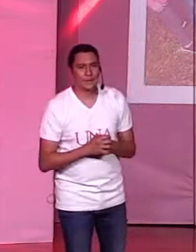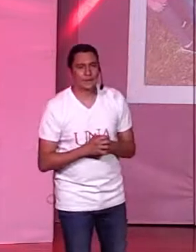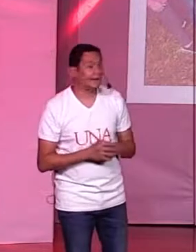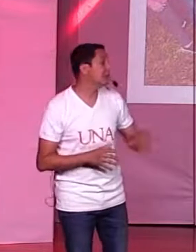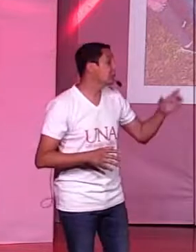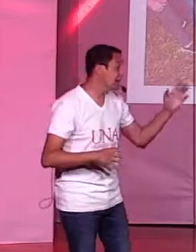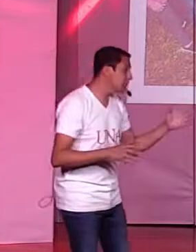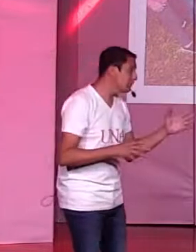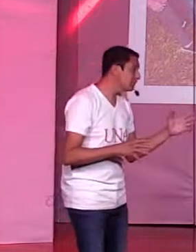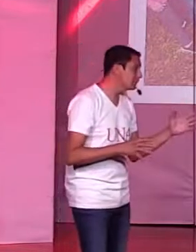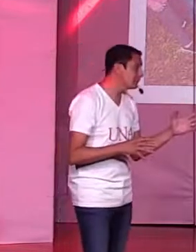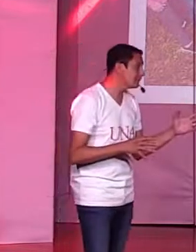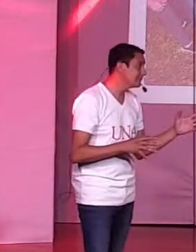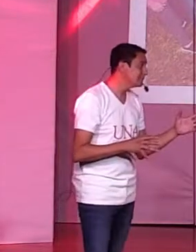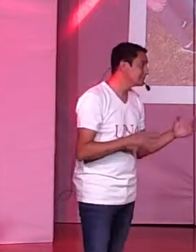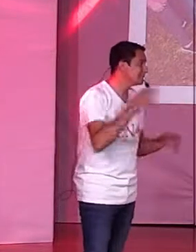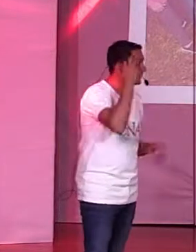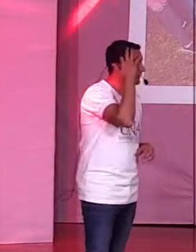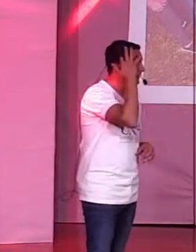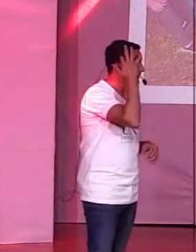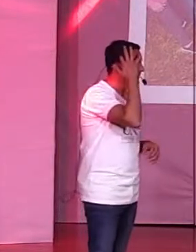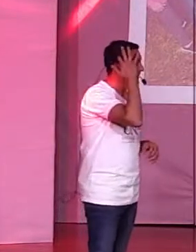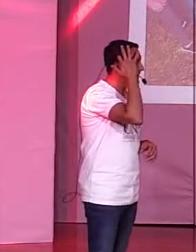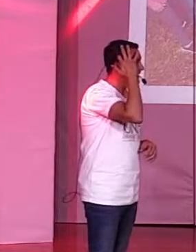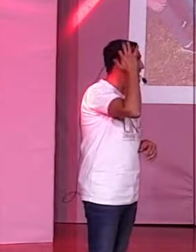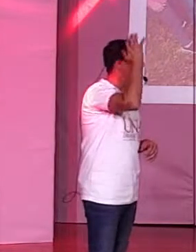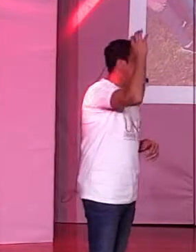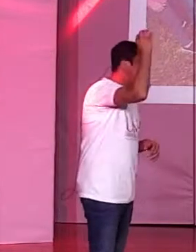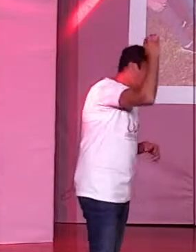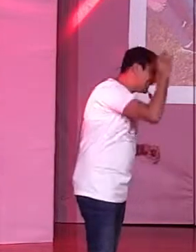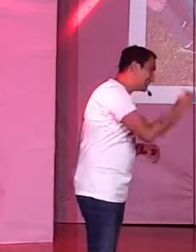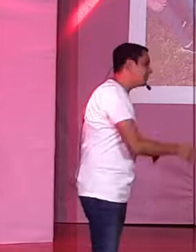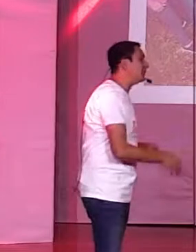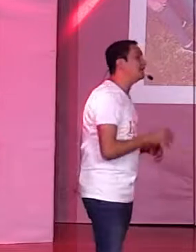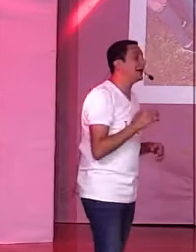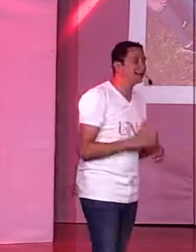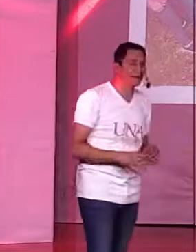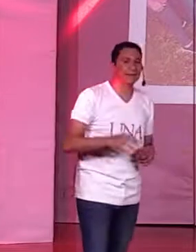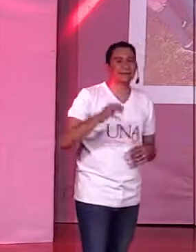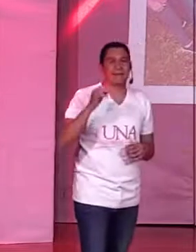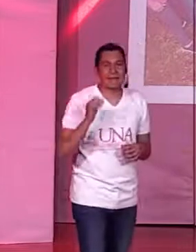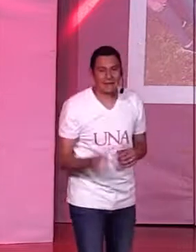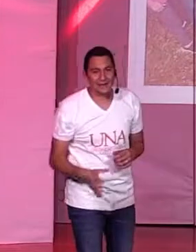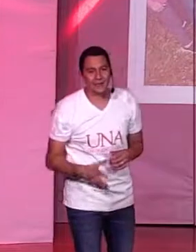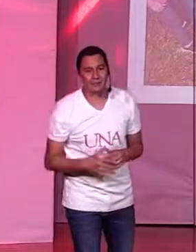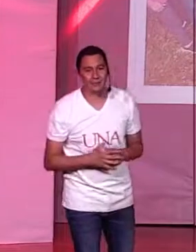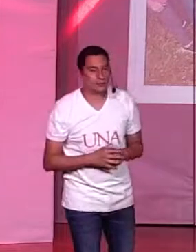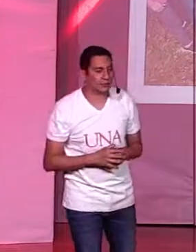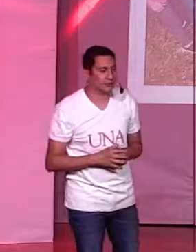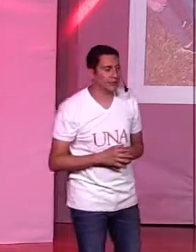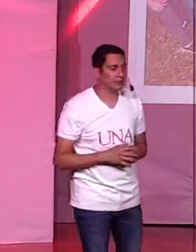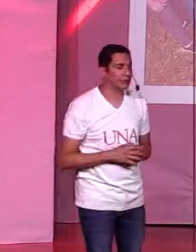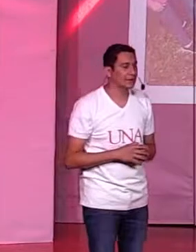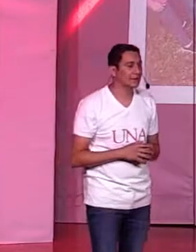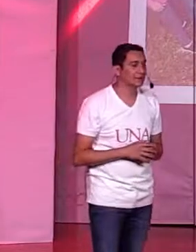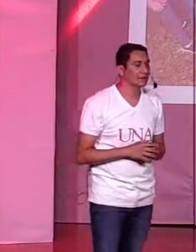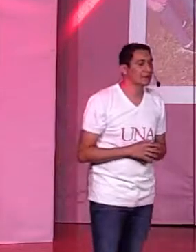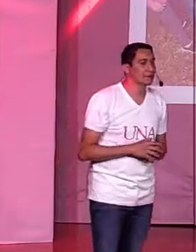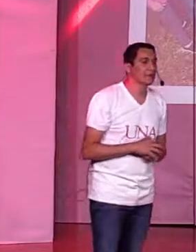Psicología. ¿Y el horario? De lunes a jueves, de 9 a 3 de la tarde. De 9 a 3 de la tarde, es muy